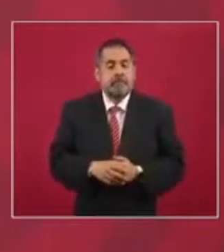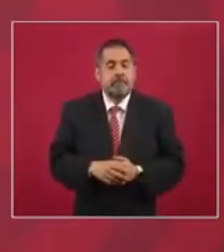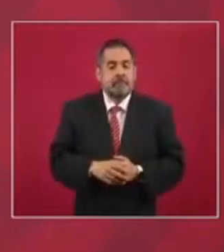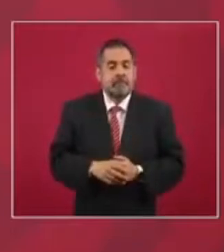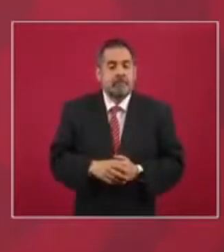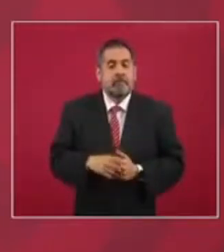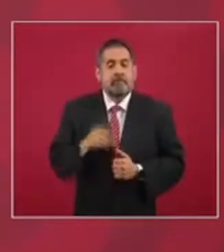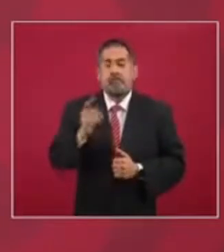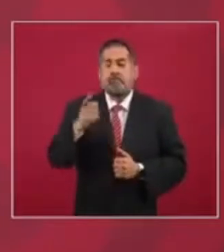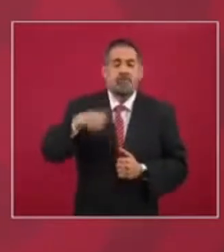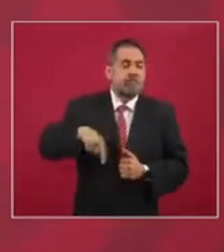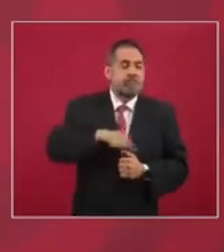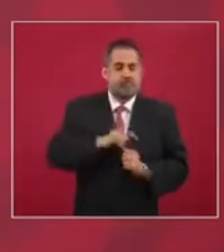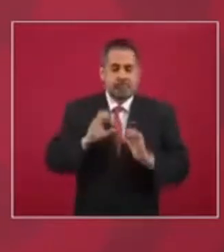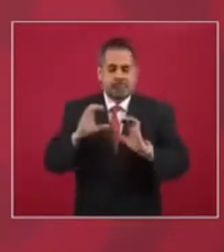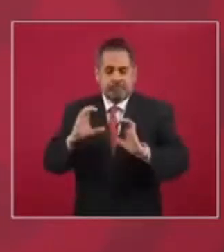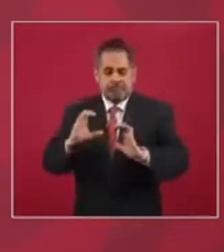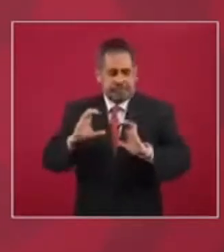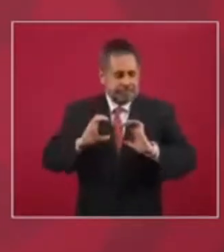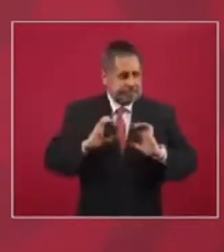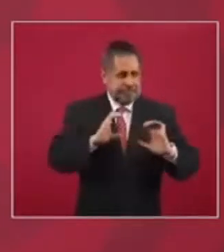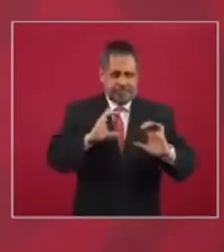que nos cuidemos nosotros.